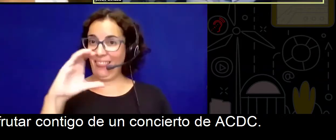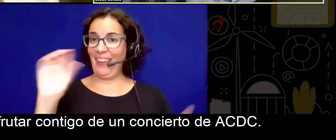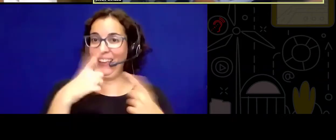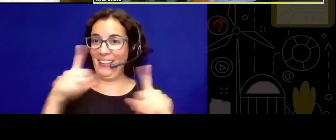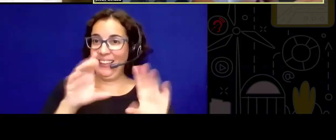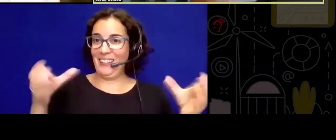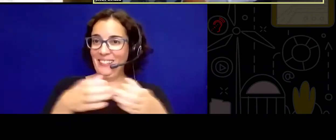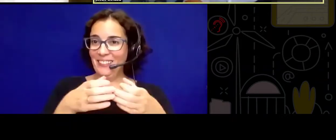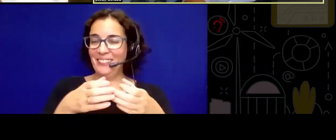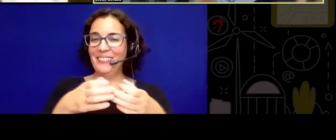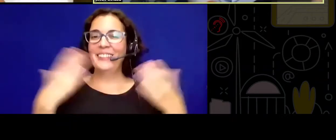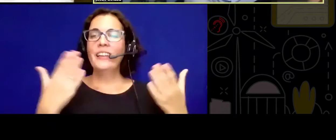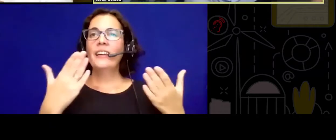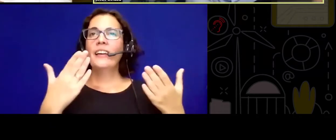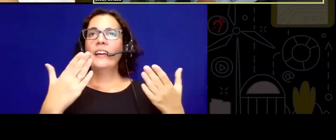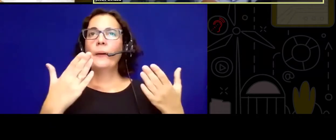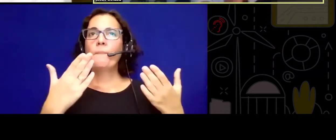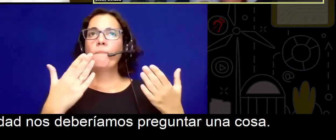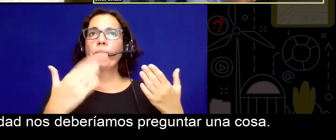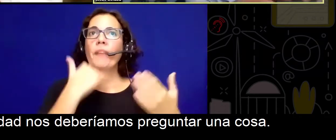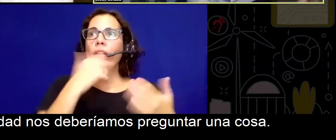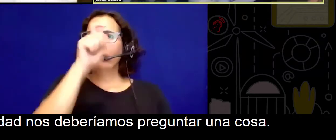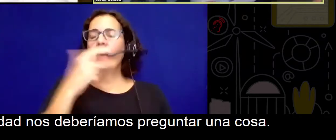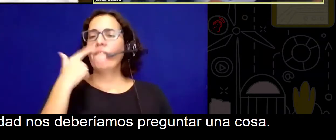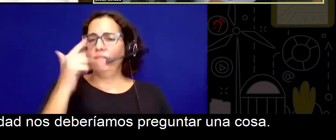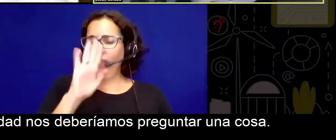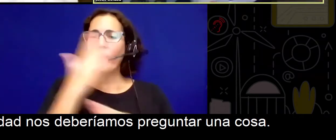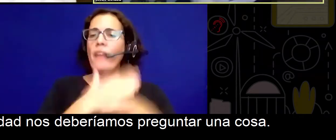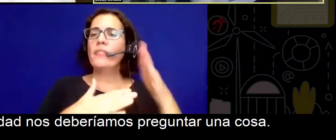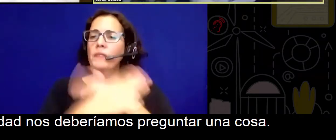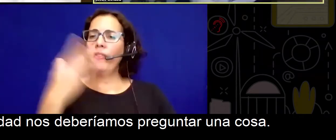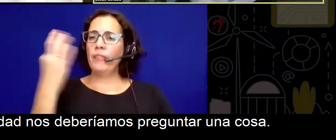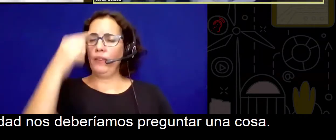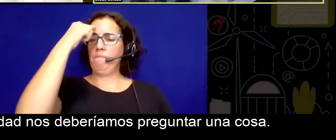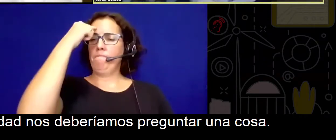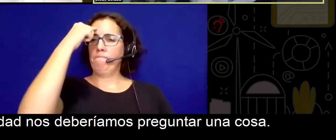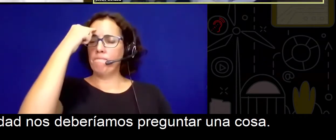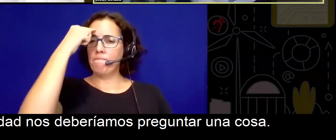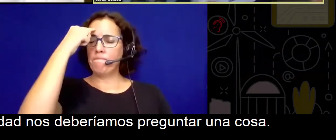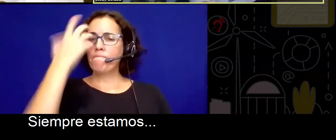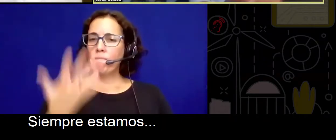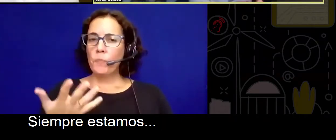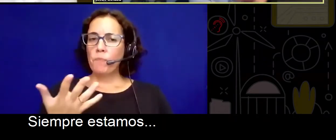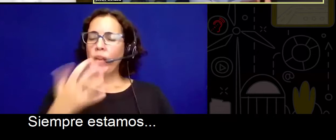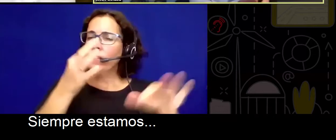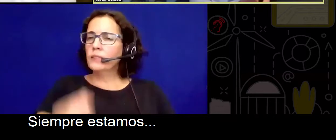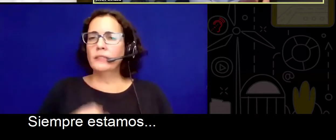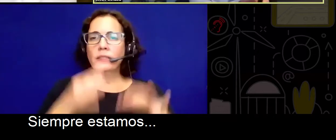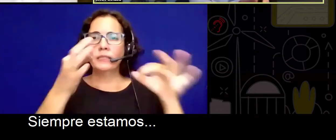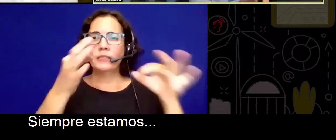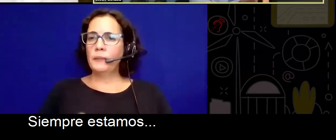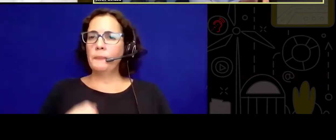Que alguien nos dijera, fíjate, en accesibilidad nos deberíamos preguntar una cosa, ¿no? Que siempre estamos con